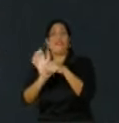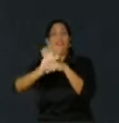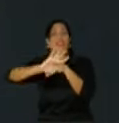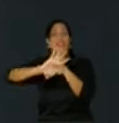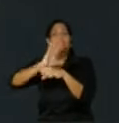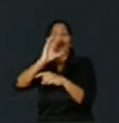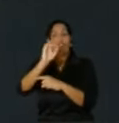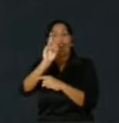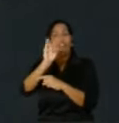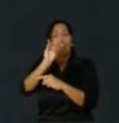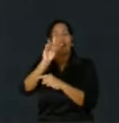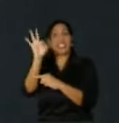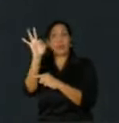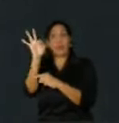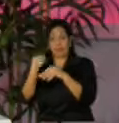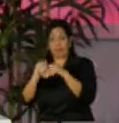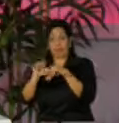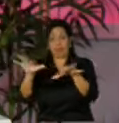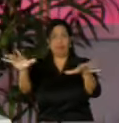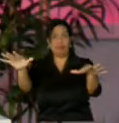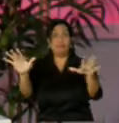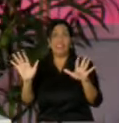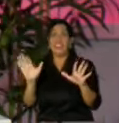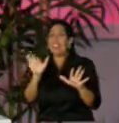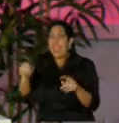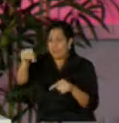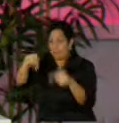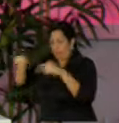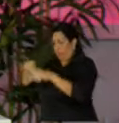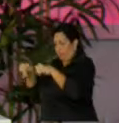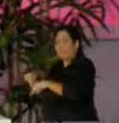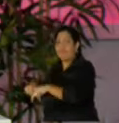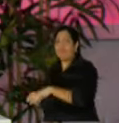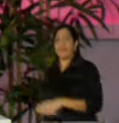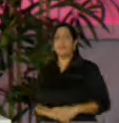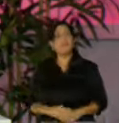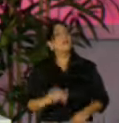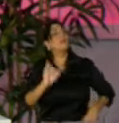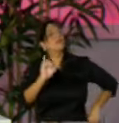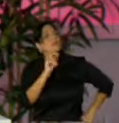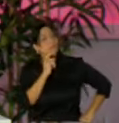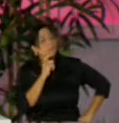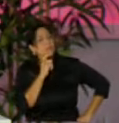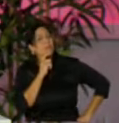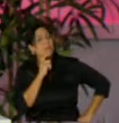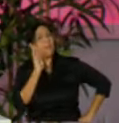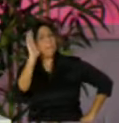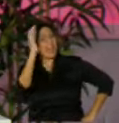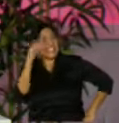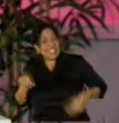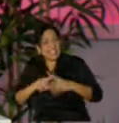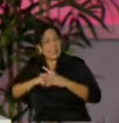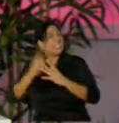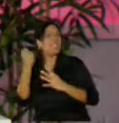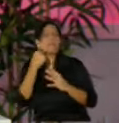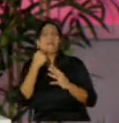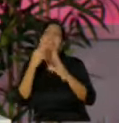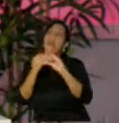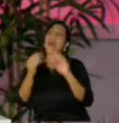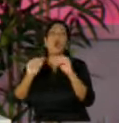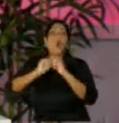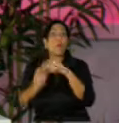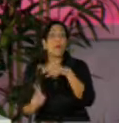que está infectando a todo el mundo. Interesante, ¿verdad?, porque siempre partimos desde ahí, desde murciélago en adelante. Yo creo que prácticamente cuando se hace una explicación siempre sale a